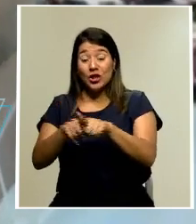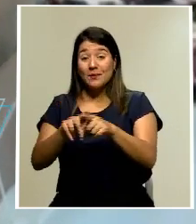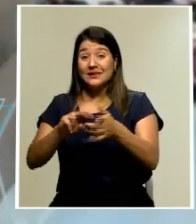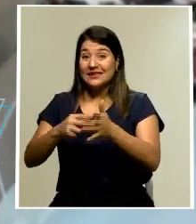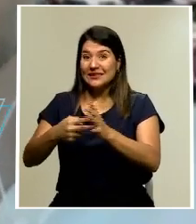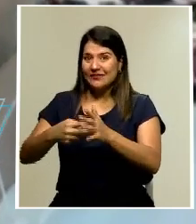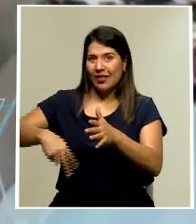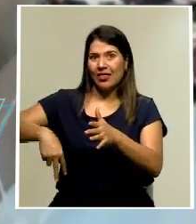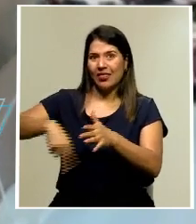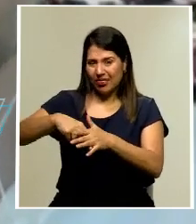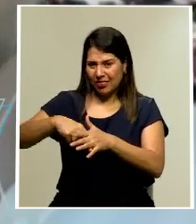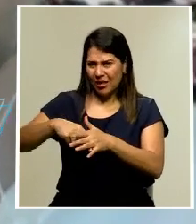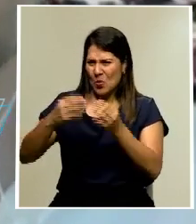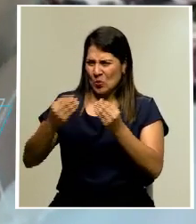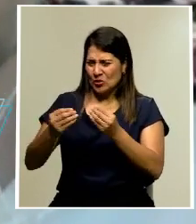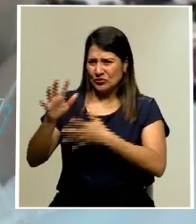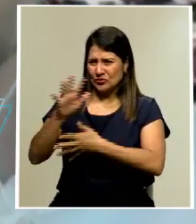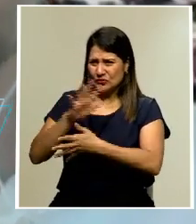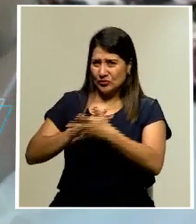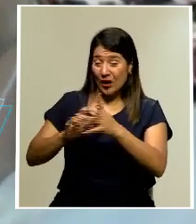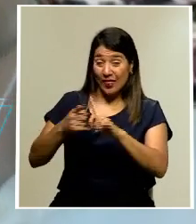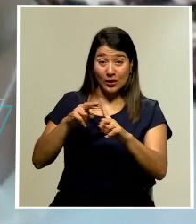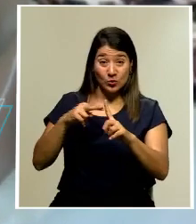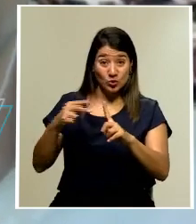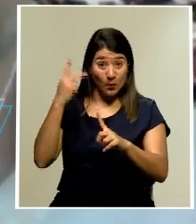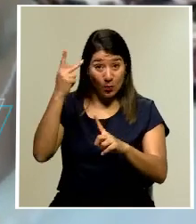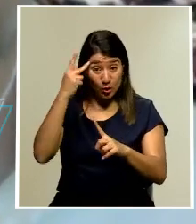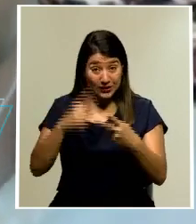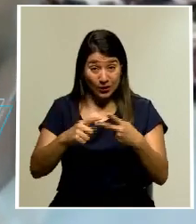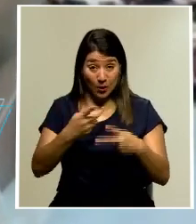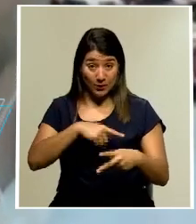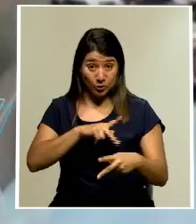con mucha turbulencia en lo político y en lo personal?